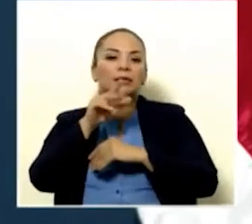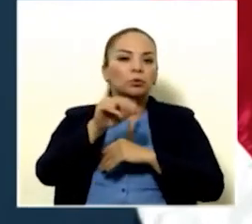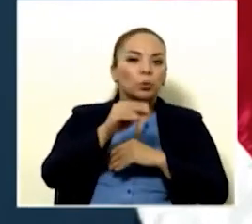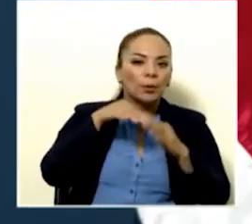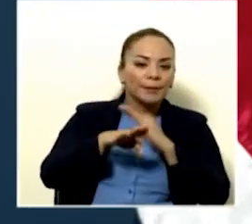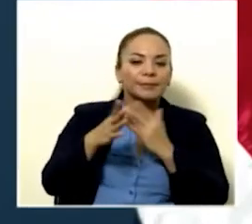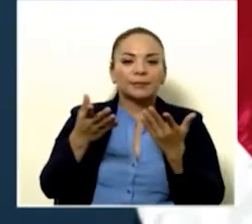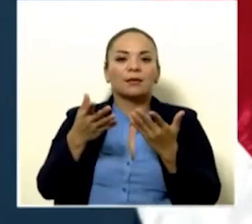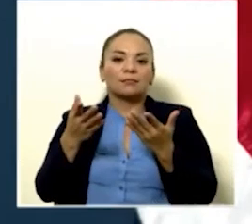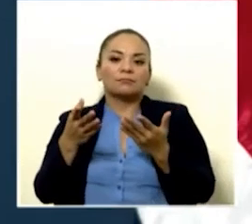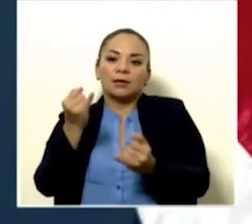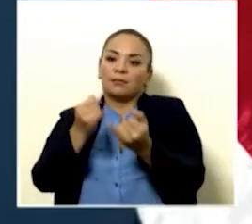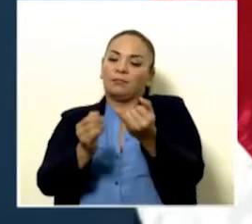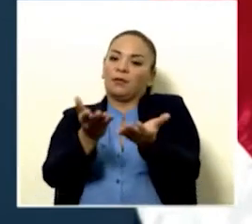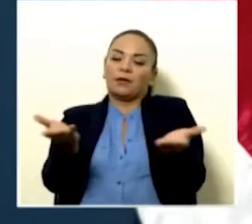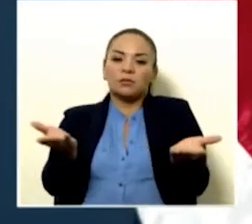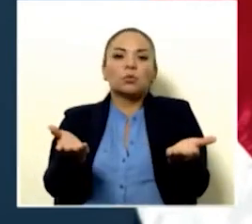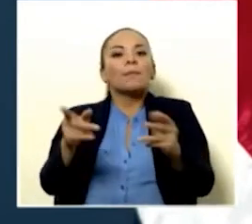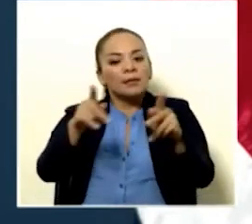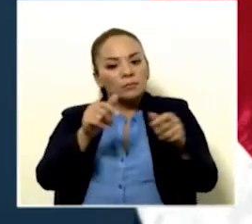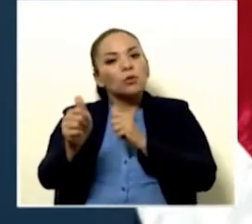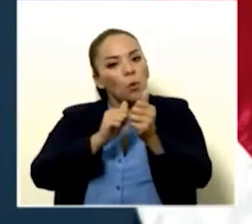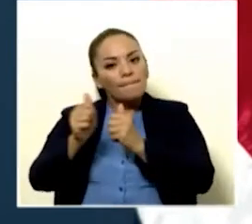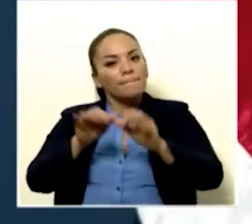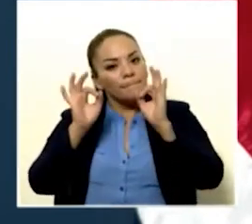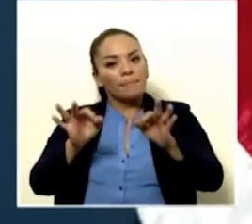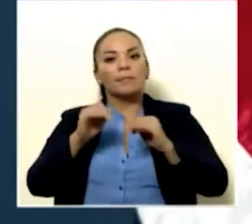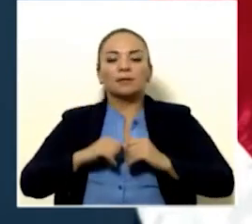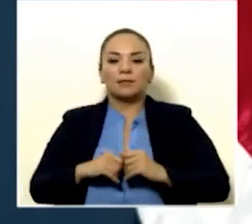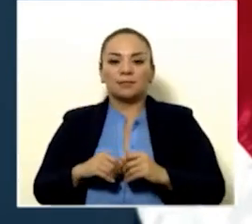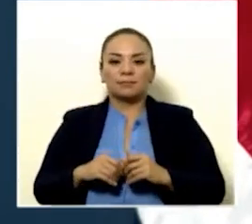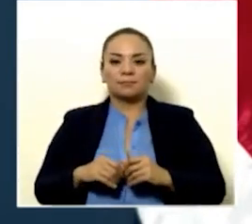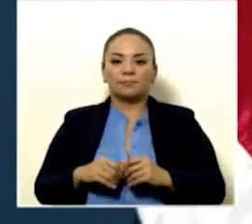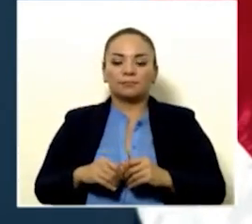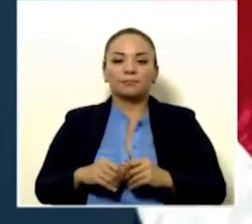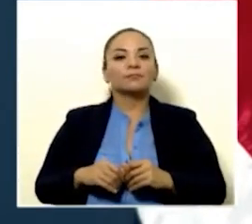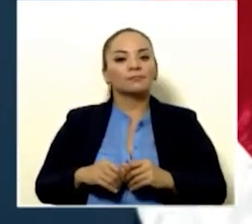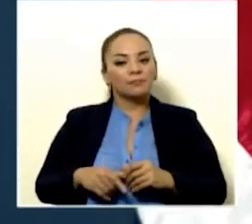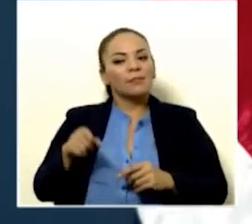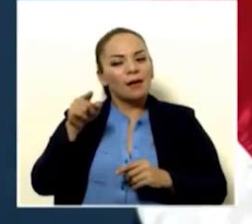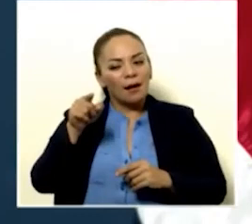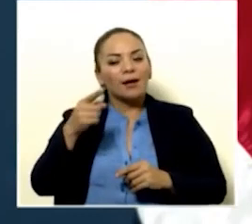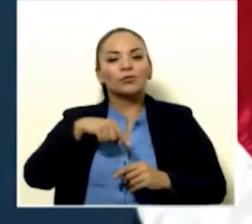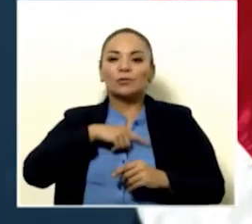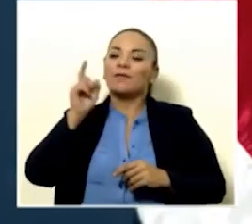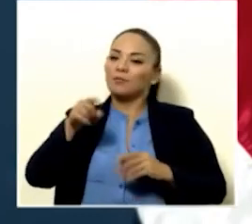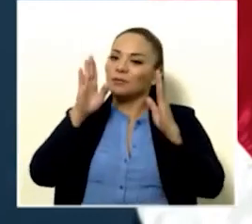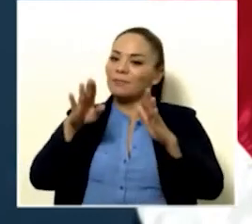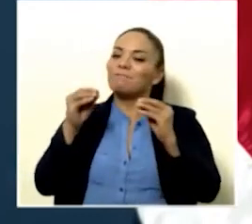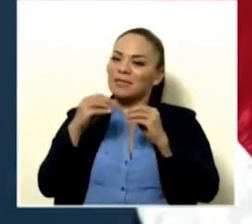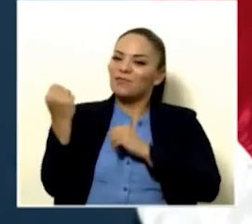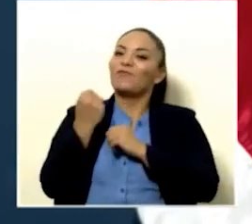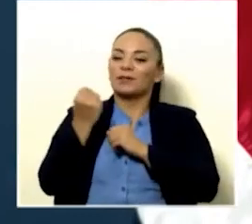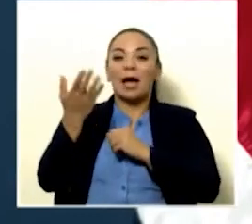para romper eso y que compitan entre ellos. Y viera que ahí vamos a tener que entrar con un poquillo más de fuerza de la que yo